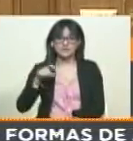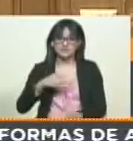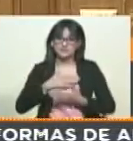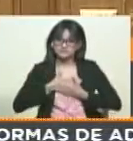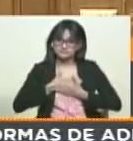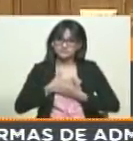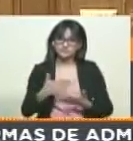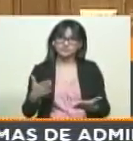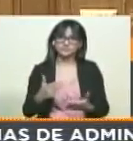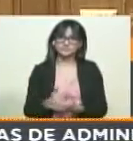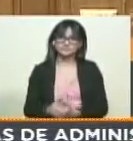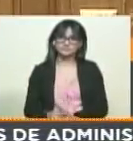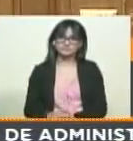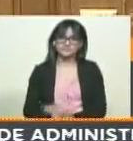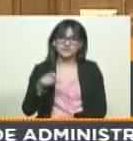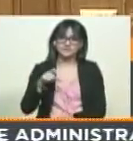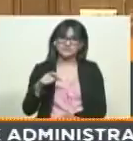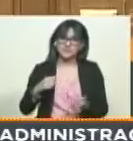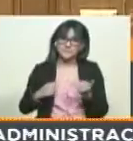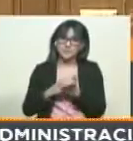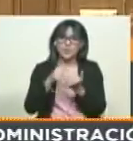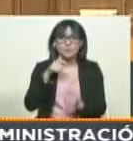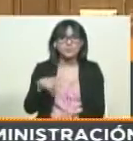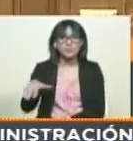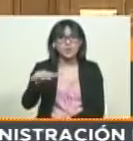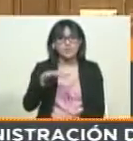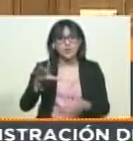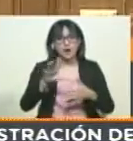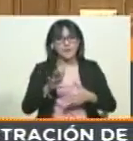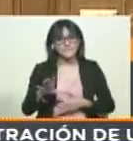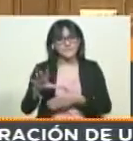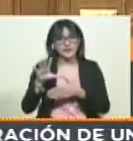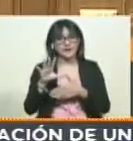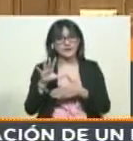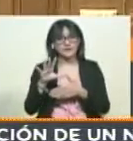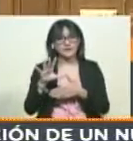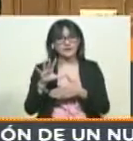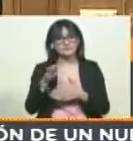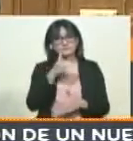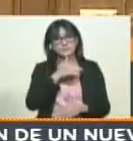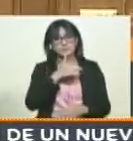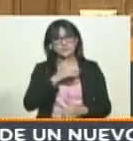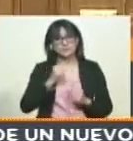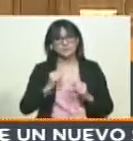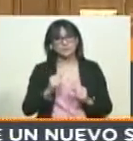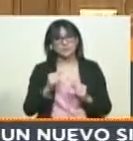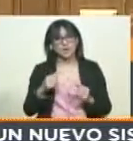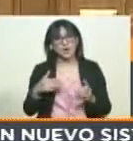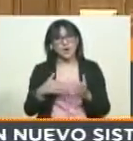solidaridad, necesita el respaldo de los pueblos de nuestra América en su resistencia contra la criminal guerra